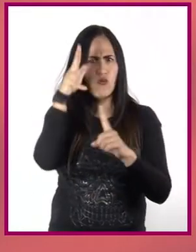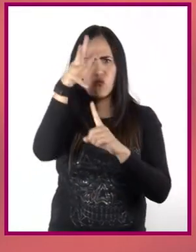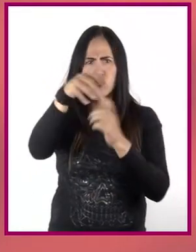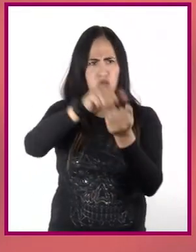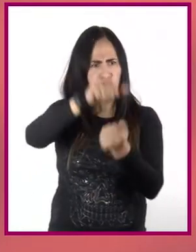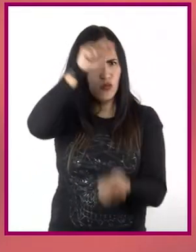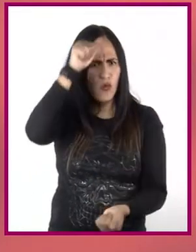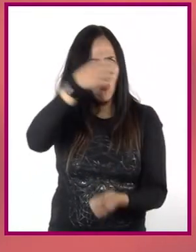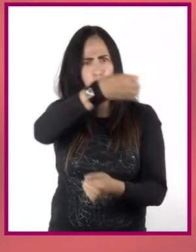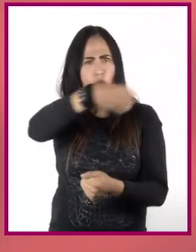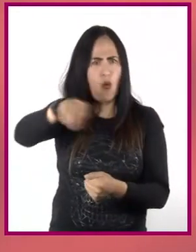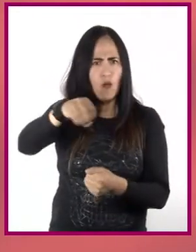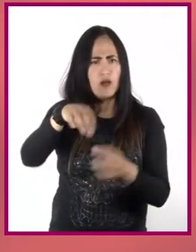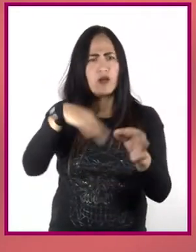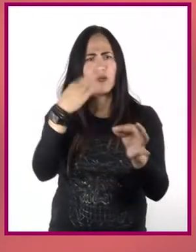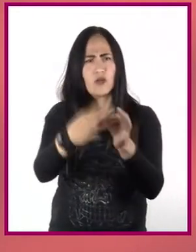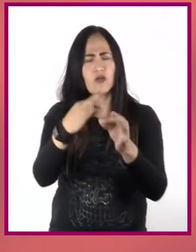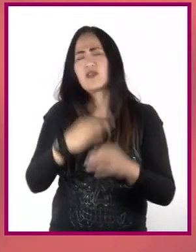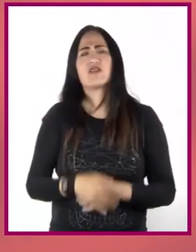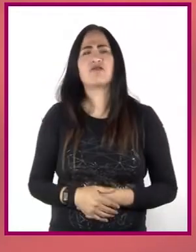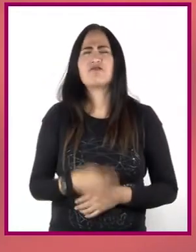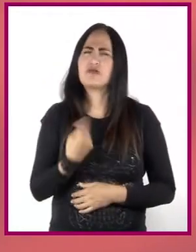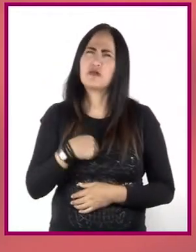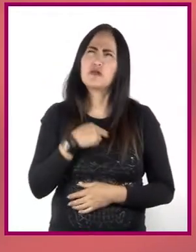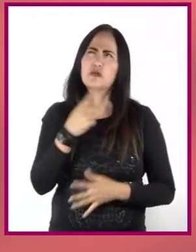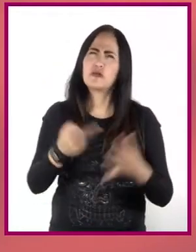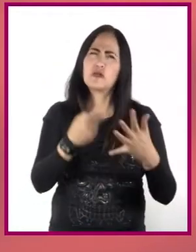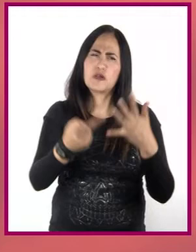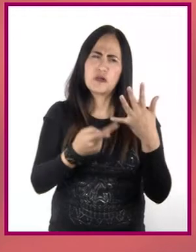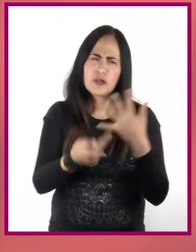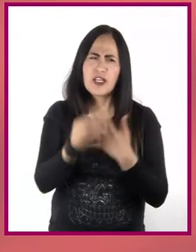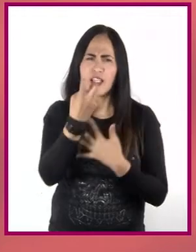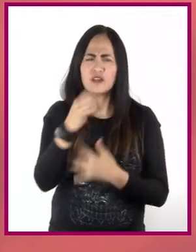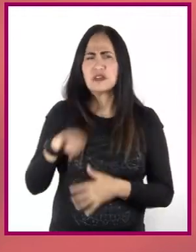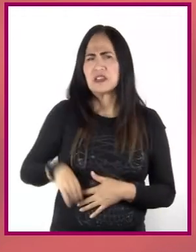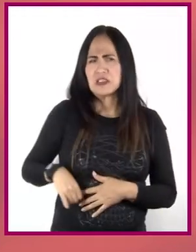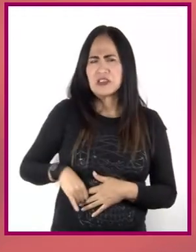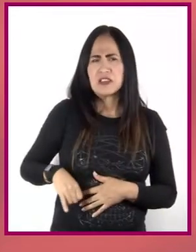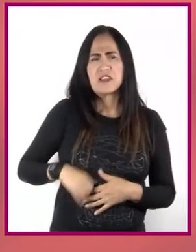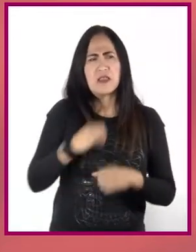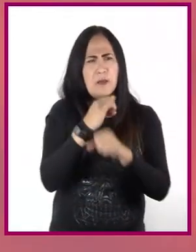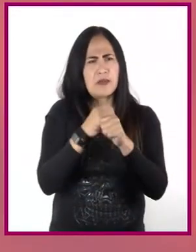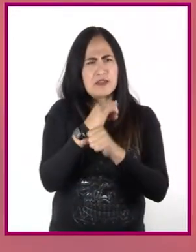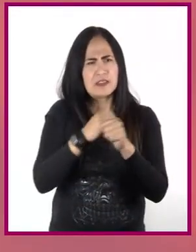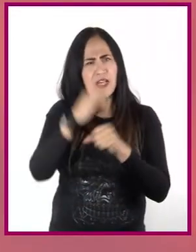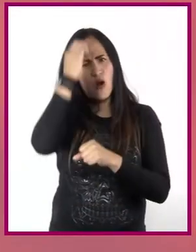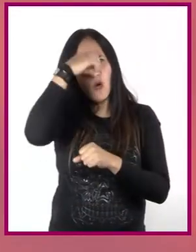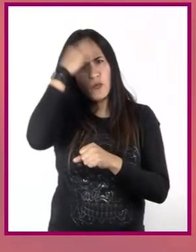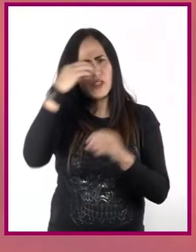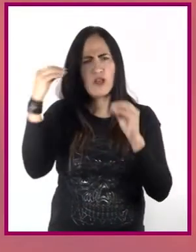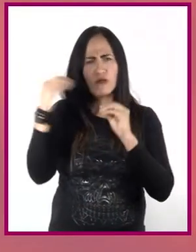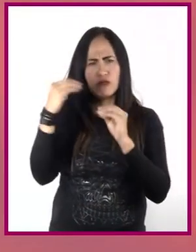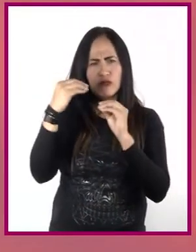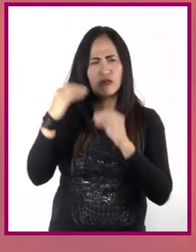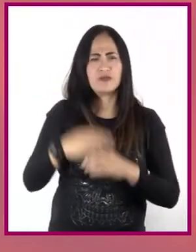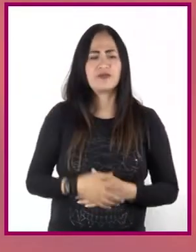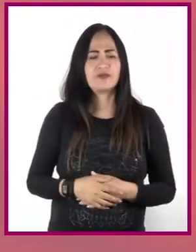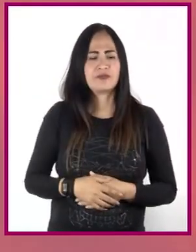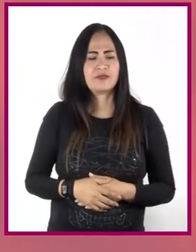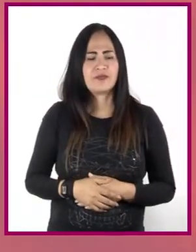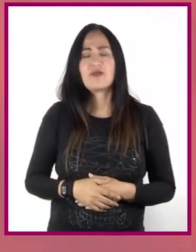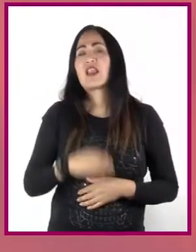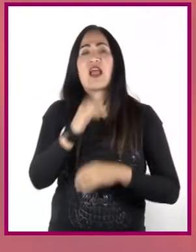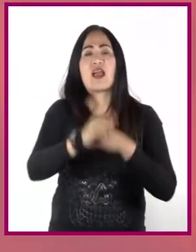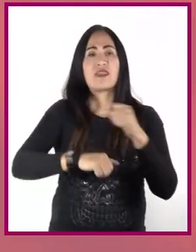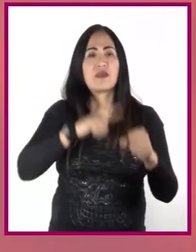muchos nos preguntamos y son interesantes de investigar, opinar y discutir. Laboratorios y